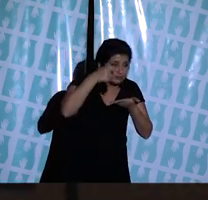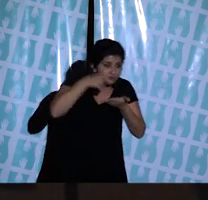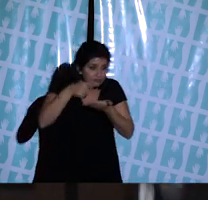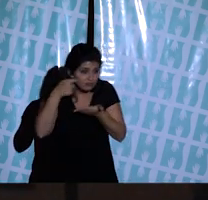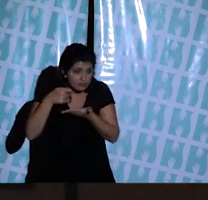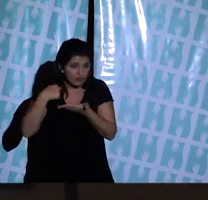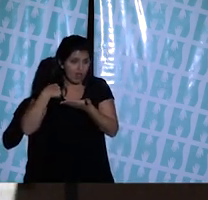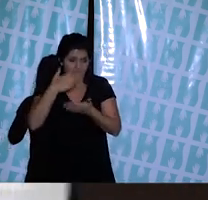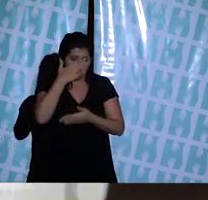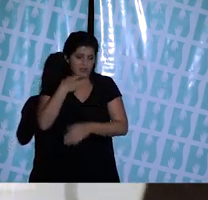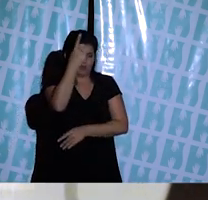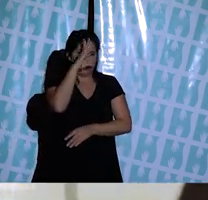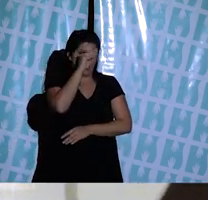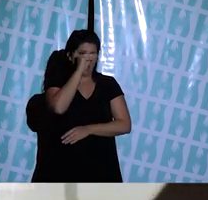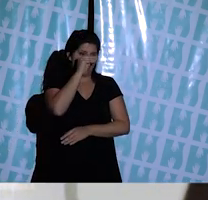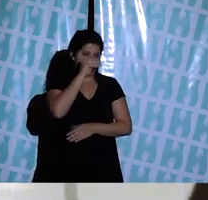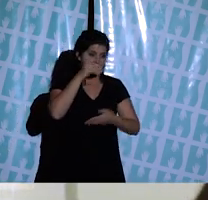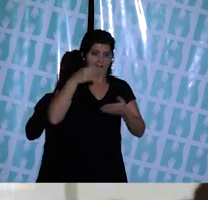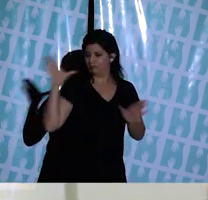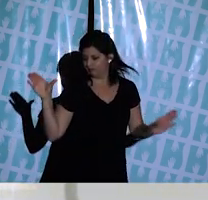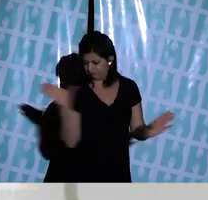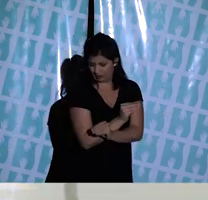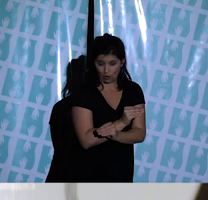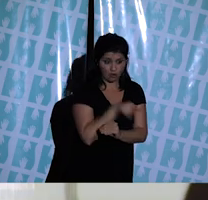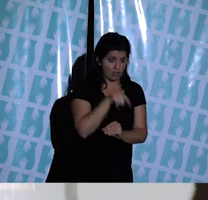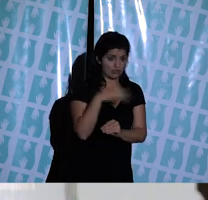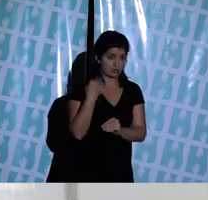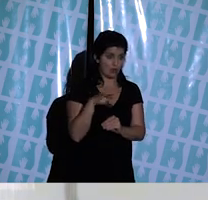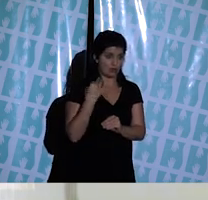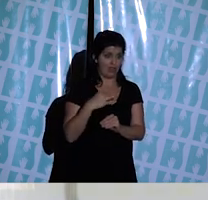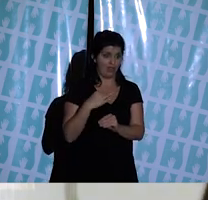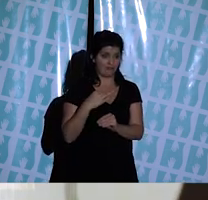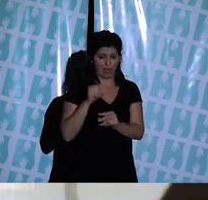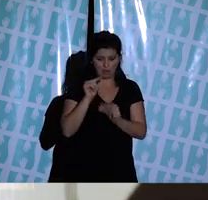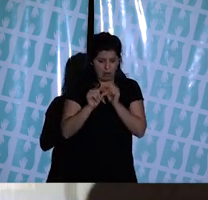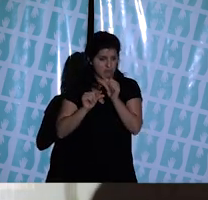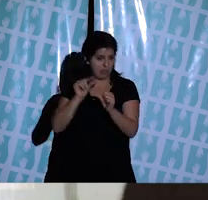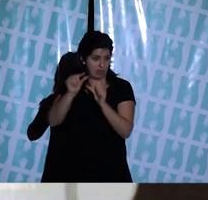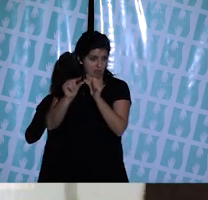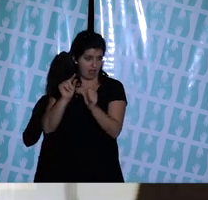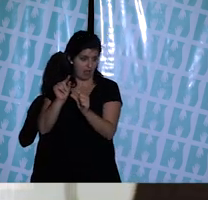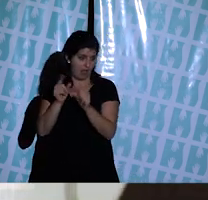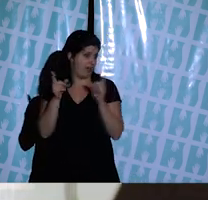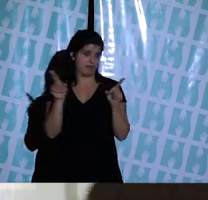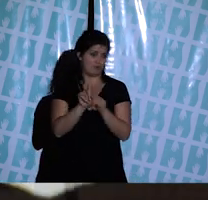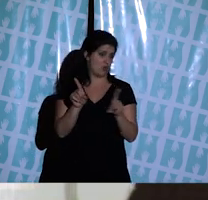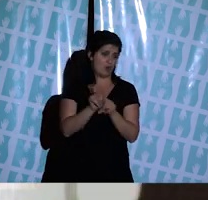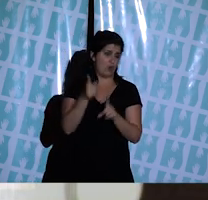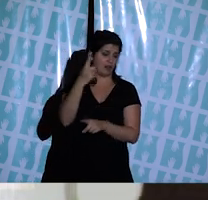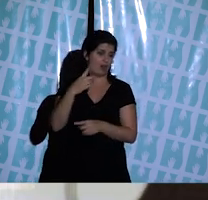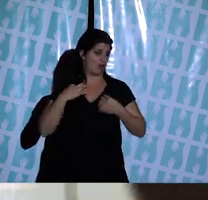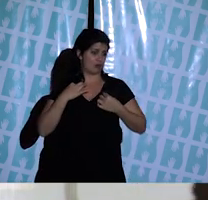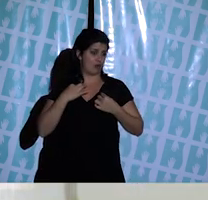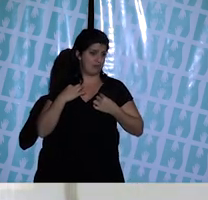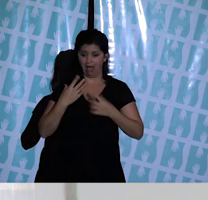y supuestamente lo tenían para poder administrarlo mejor. Bueno, nos pasa a nosotros que vamos y compramos ropa que